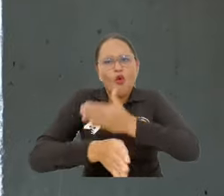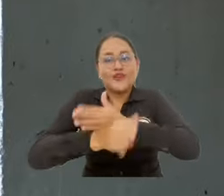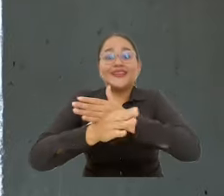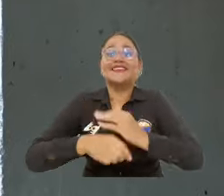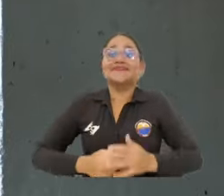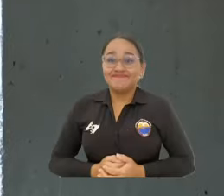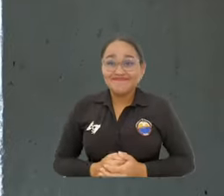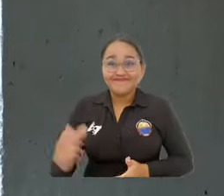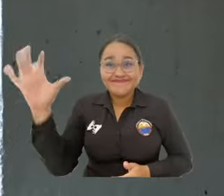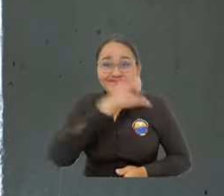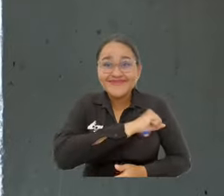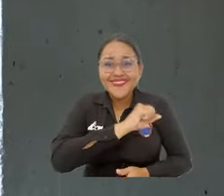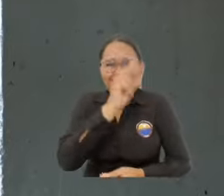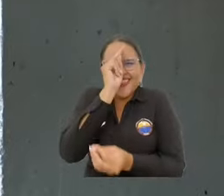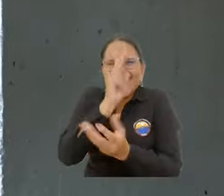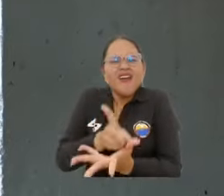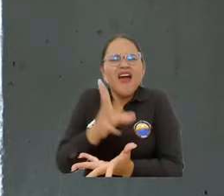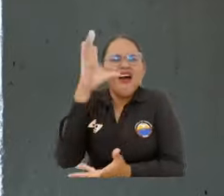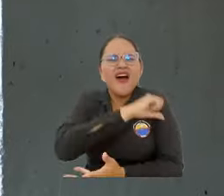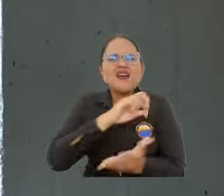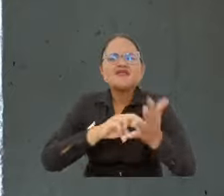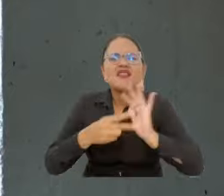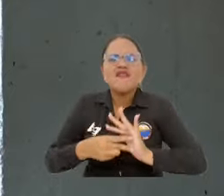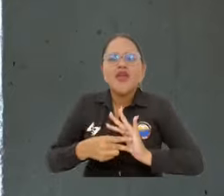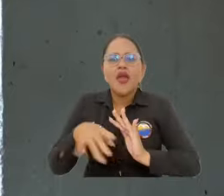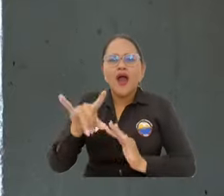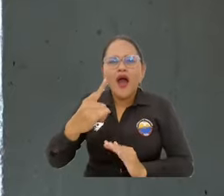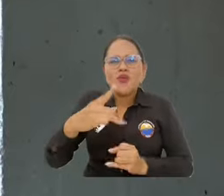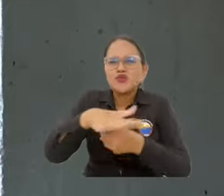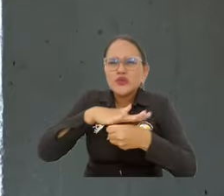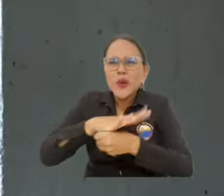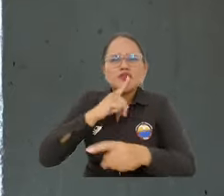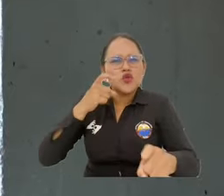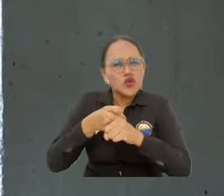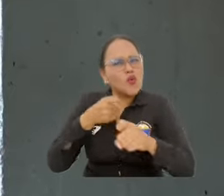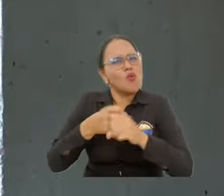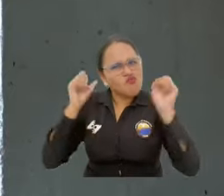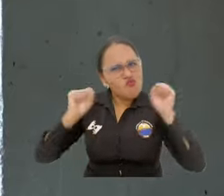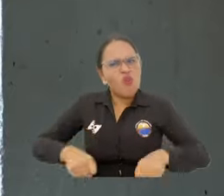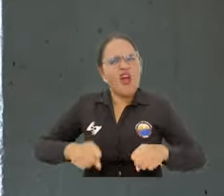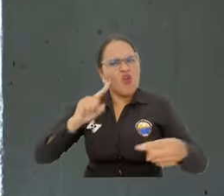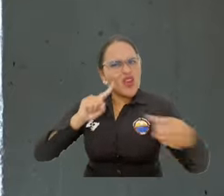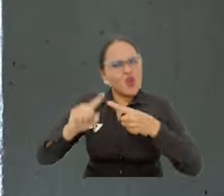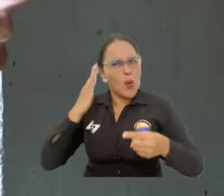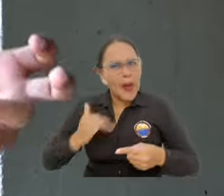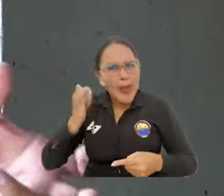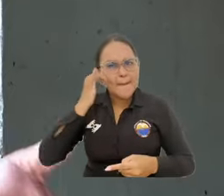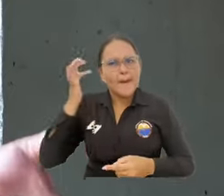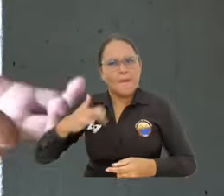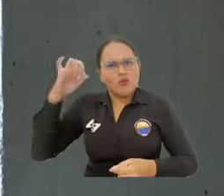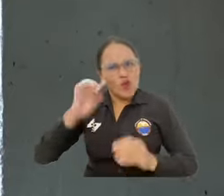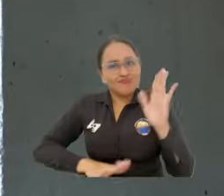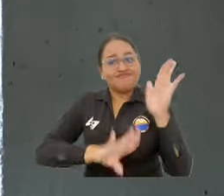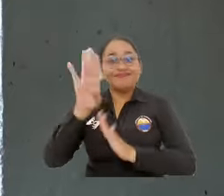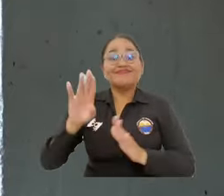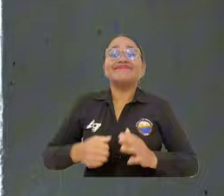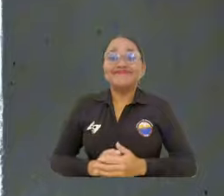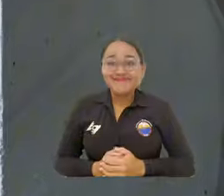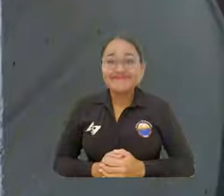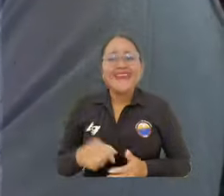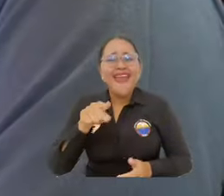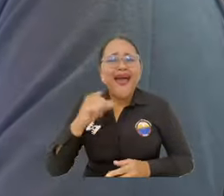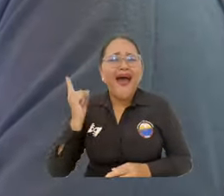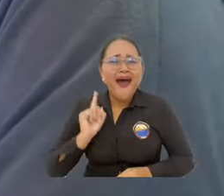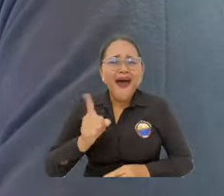generar una dinámica que le permita a cualquier persona en cualquier condición poder desarrollarse académica y